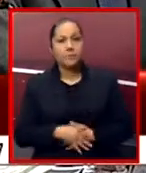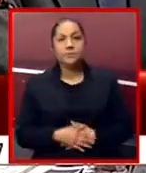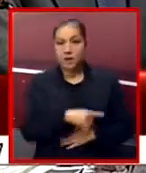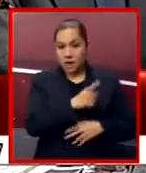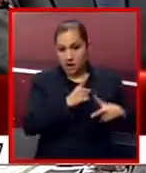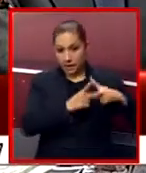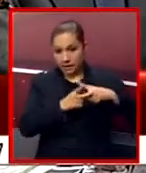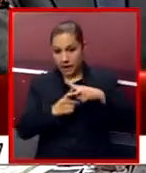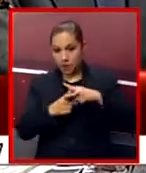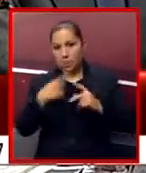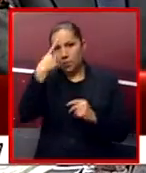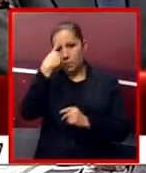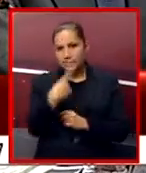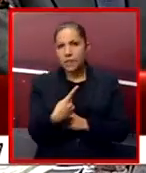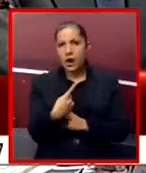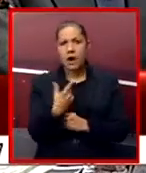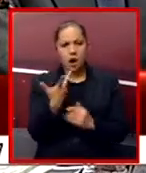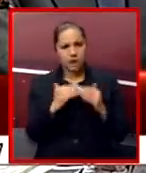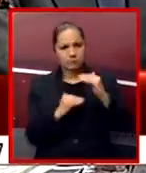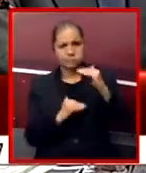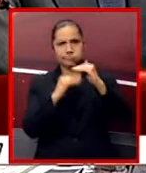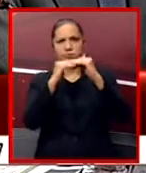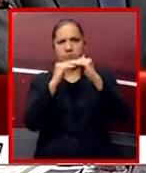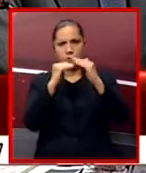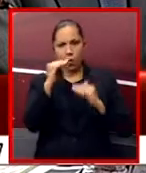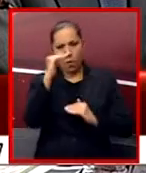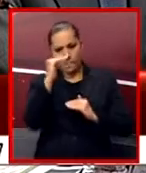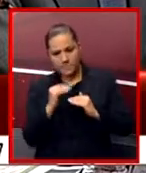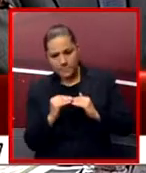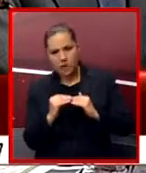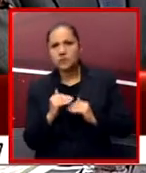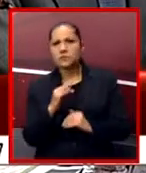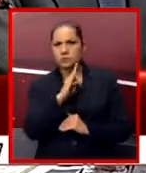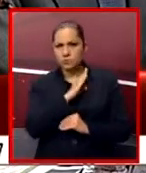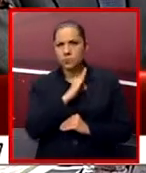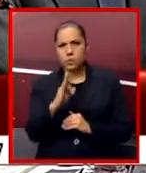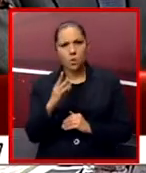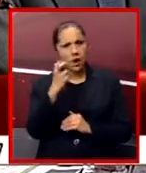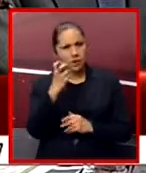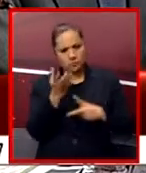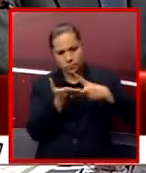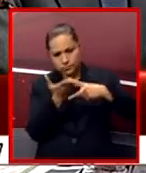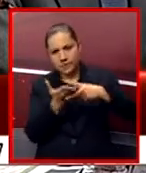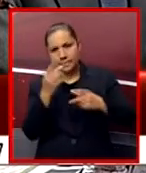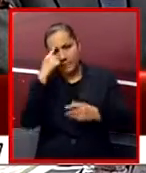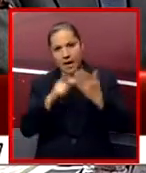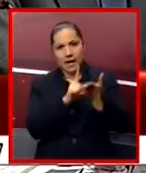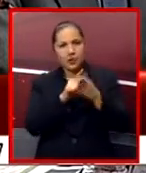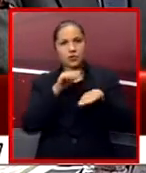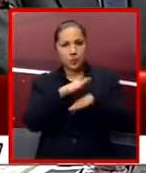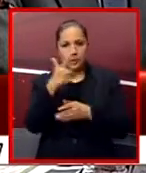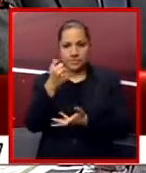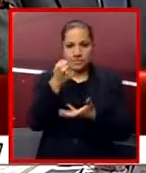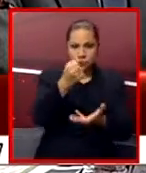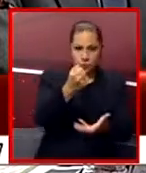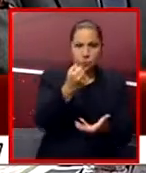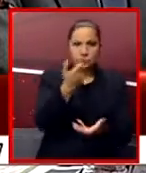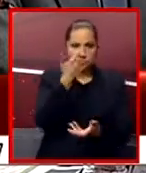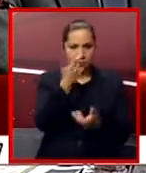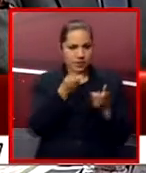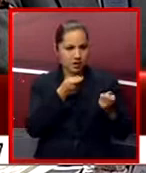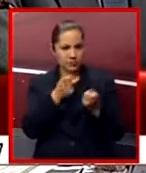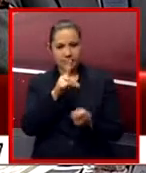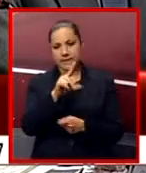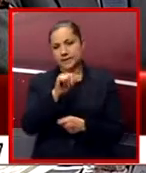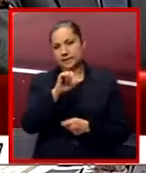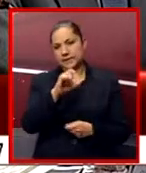rango realista, dentro del rango que marca la ley de presupuesto y disciplina, porque